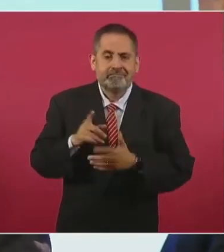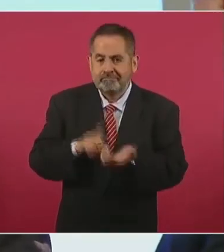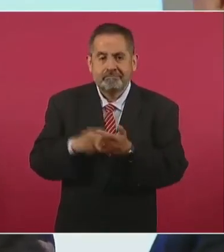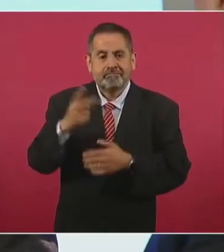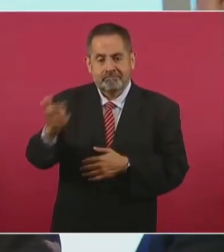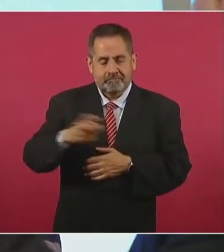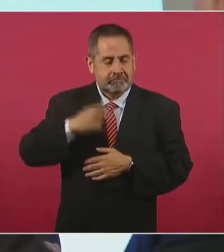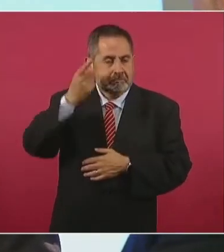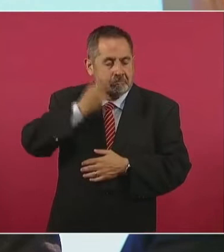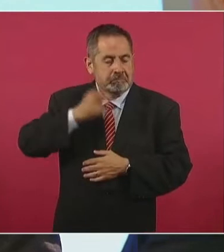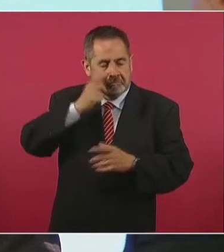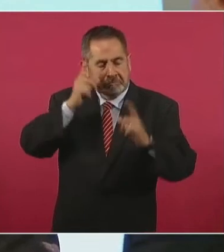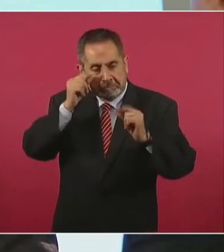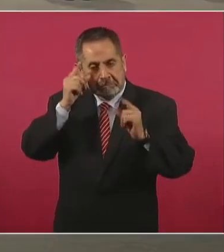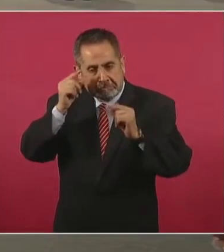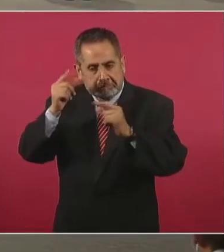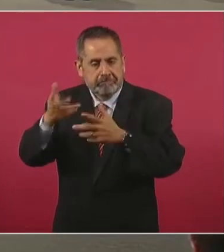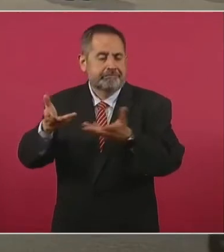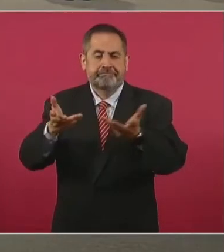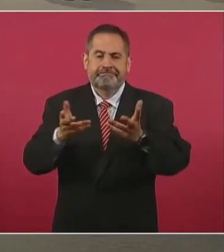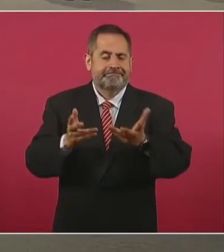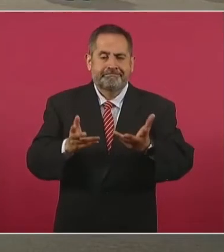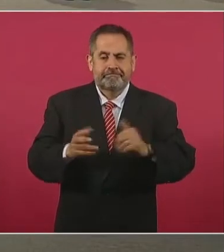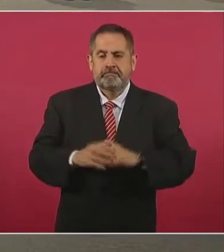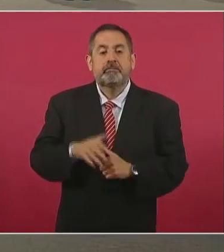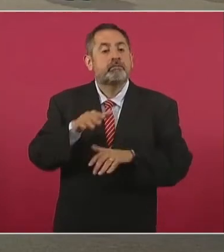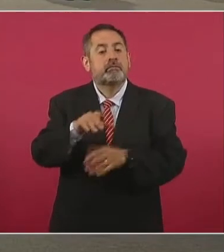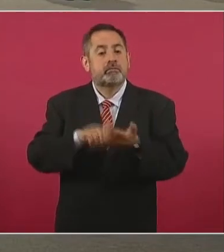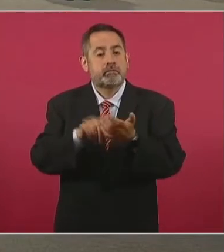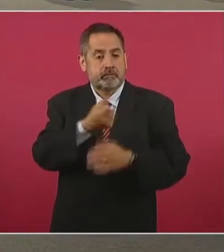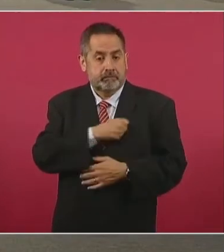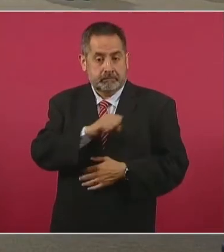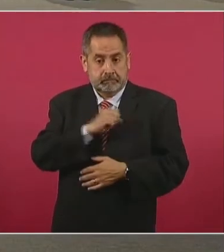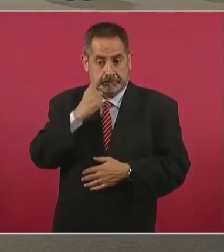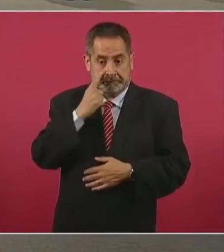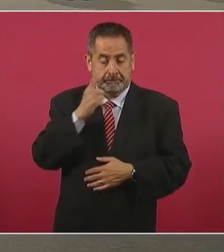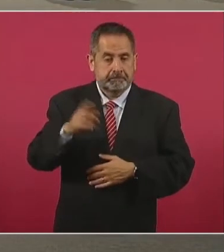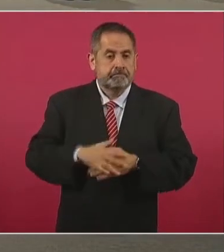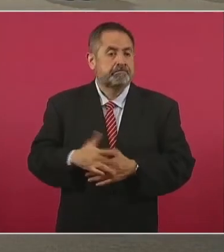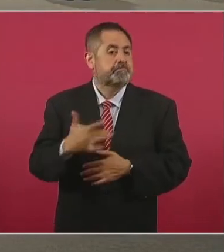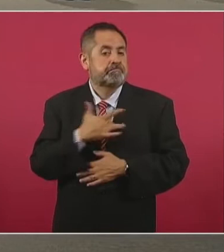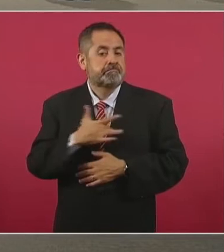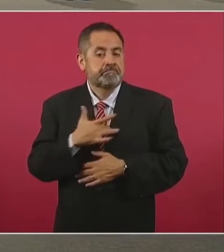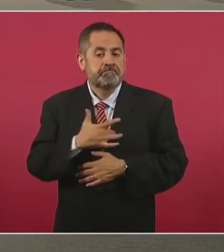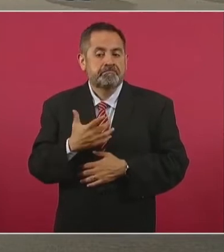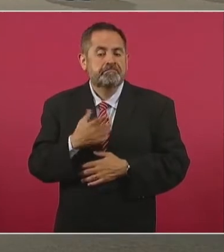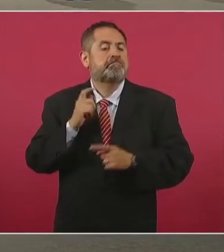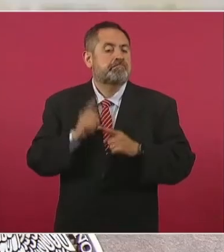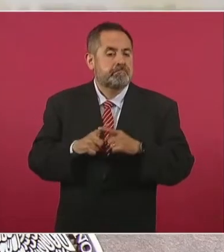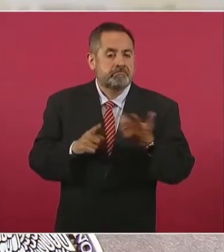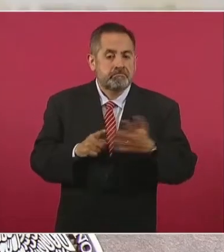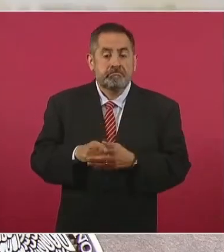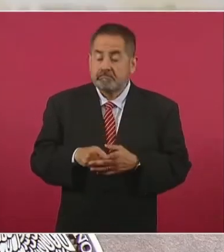la somnolencia diurna. Y en cuanto a la salud, en la siguiente, por favor, la salud del corazón en forma breve,